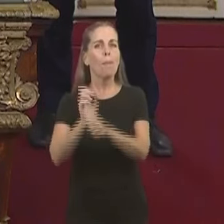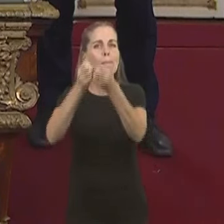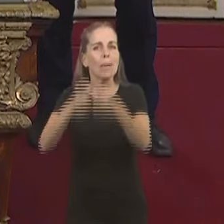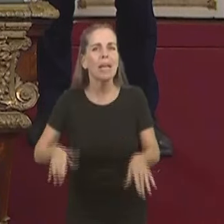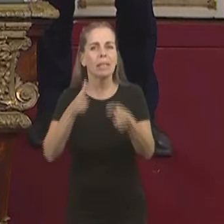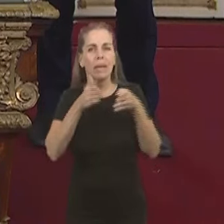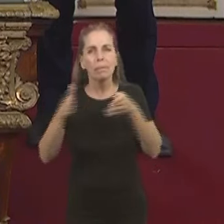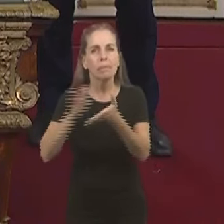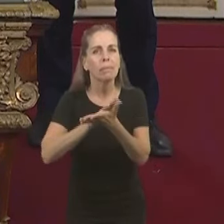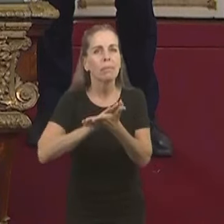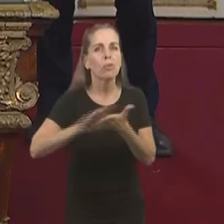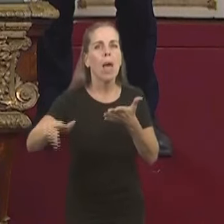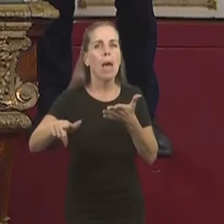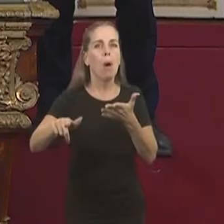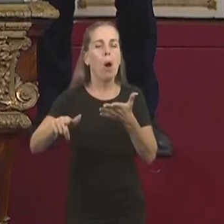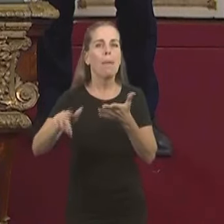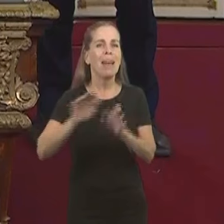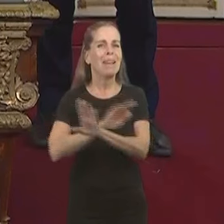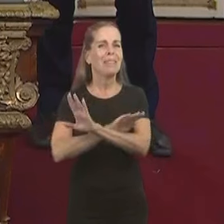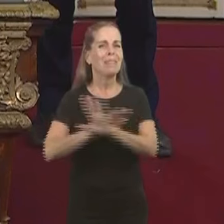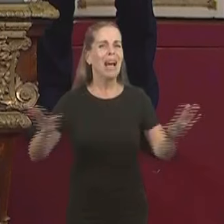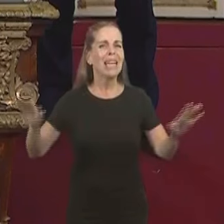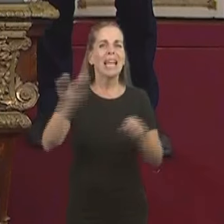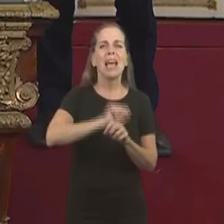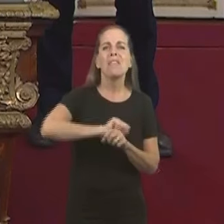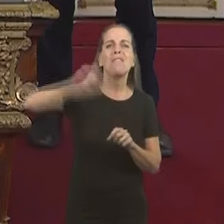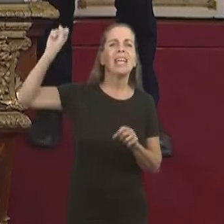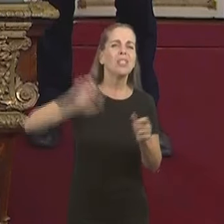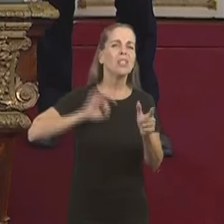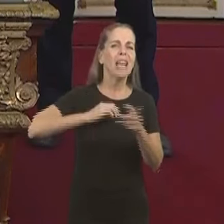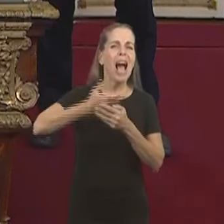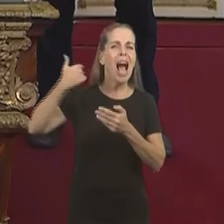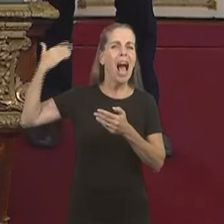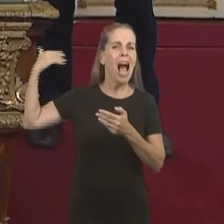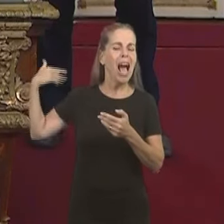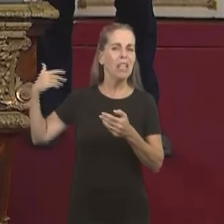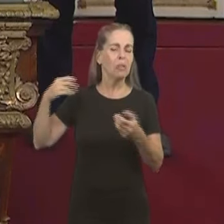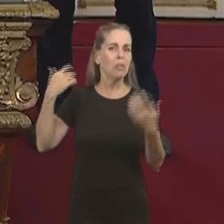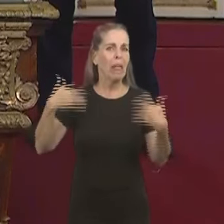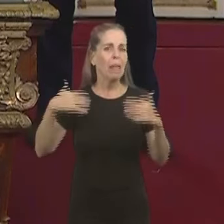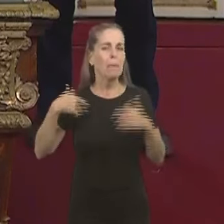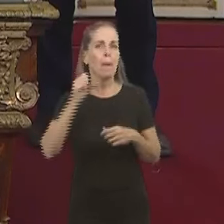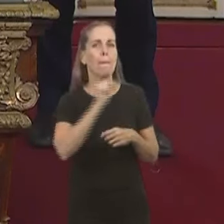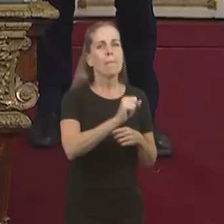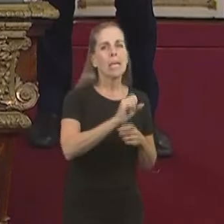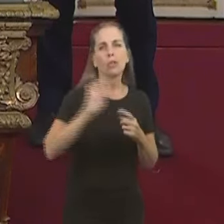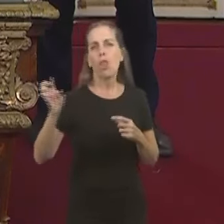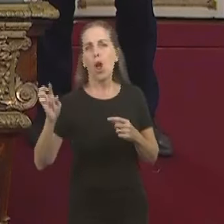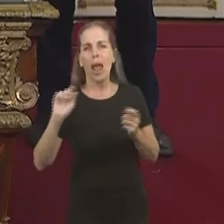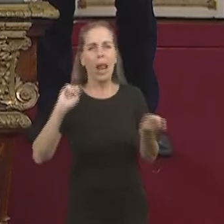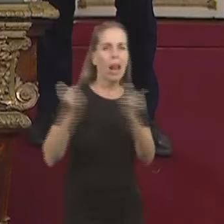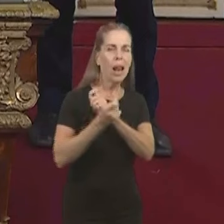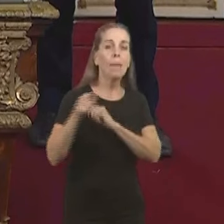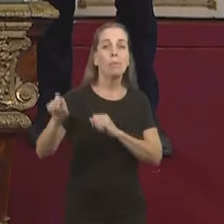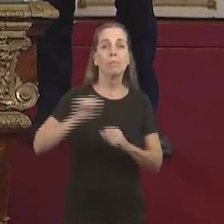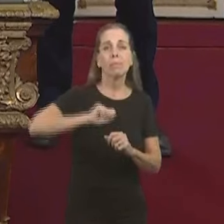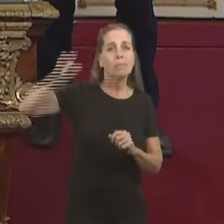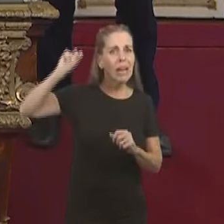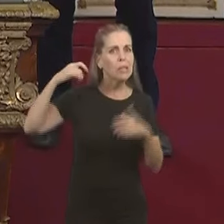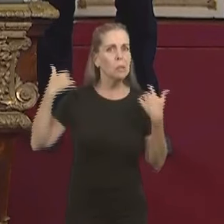una vez y para siempre con el infierno inflacionario que fue la Argentina desde la caída de la convertibilidad con habernos convertido en el mayor